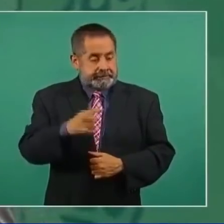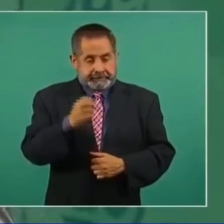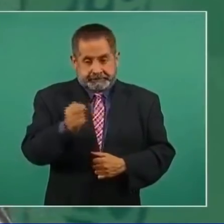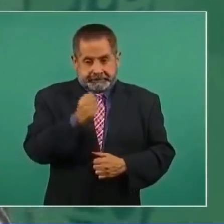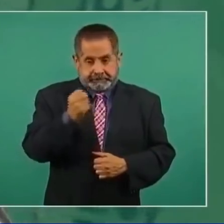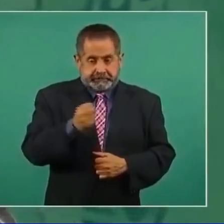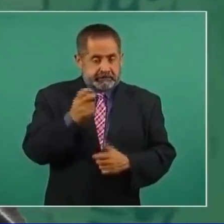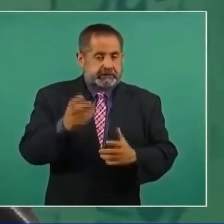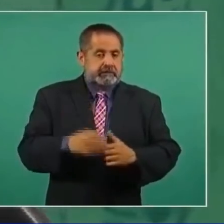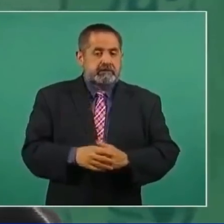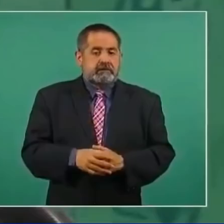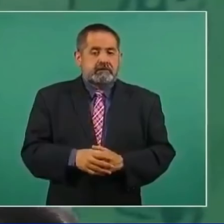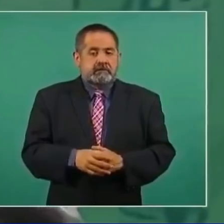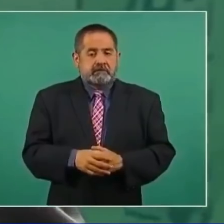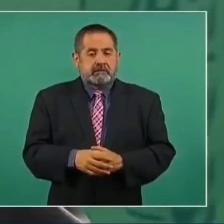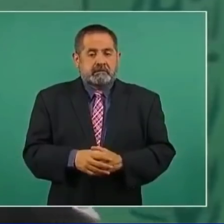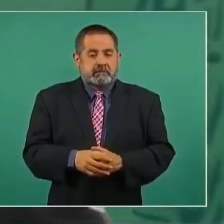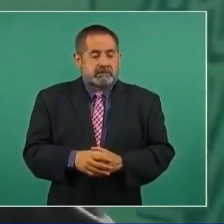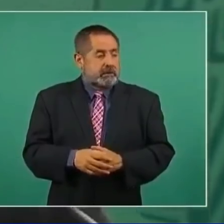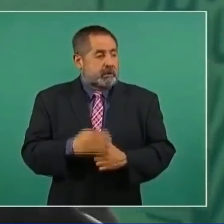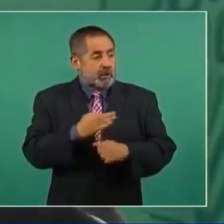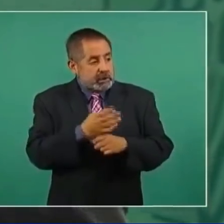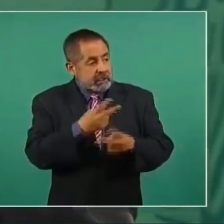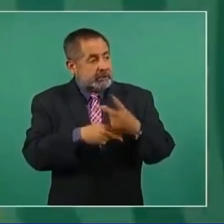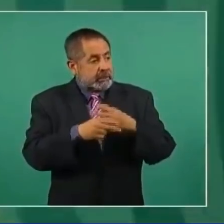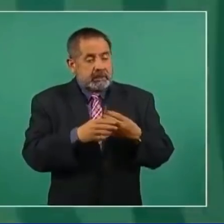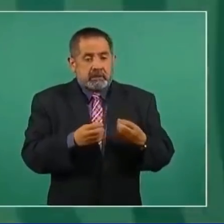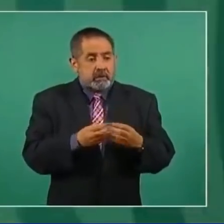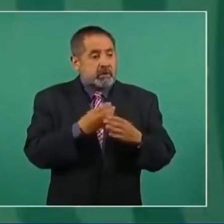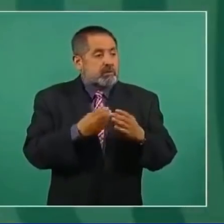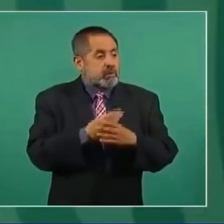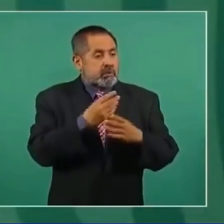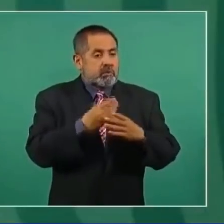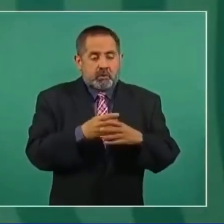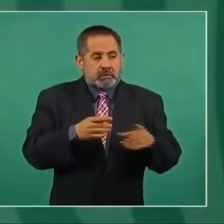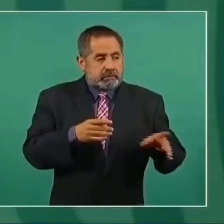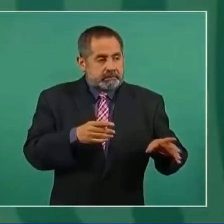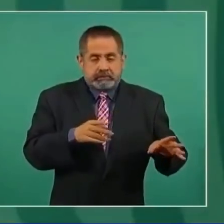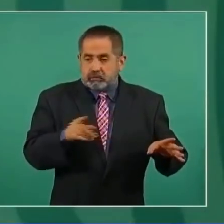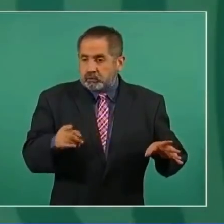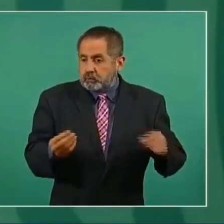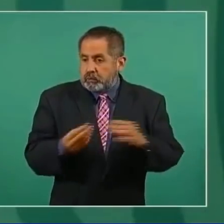Afortunadamente están surgiendo jóvenes,